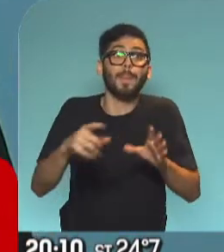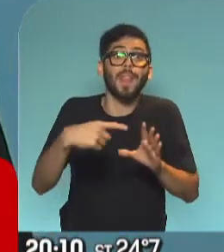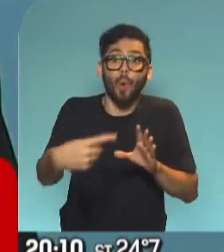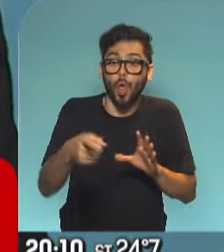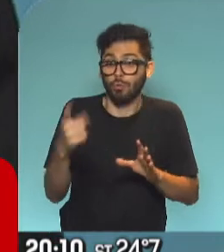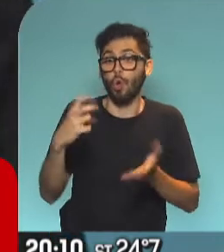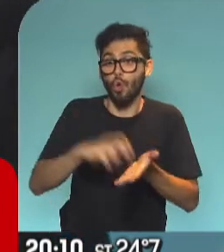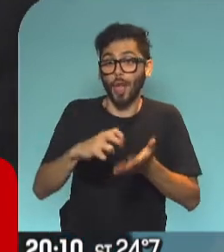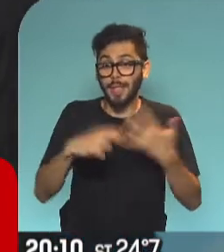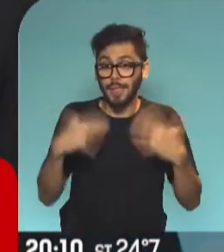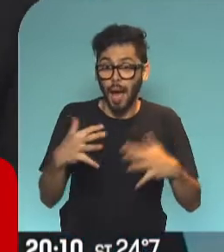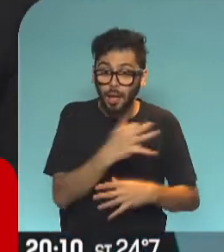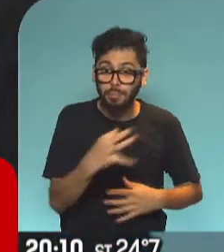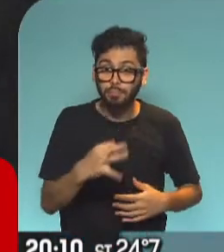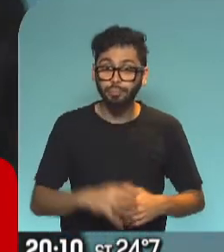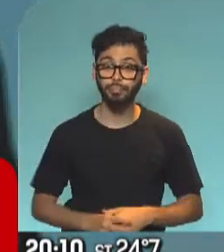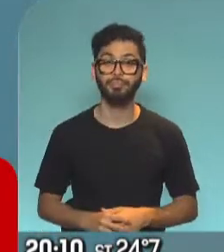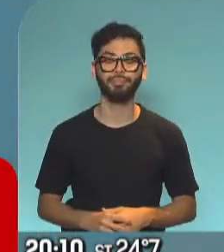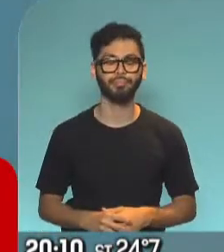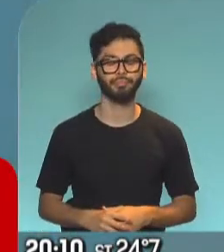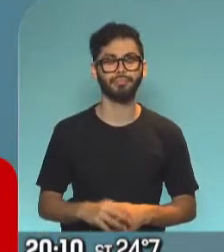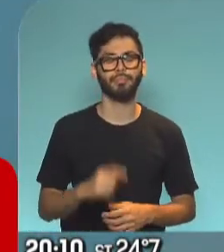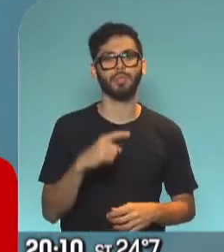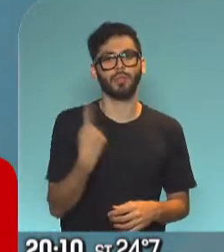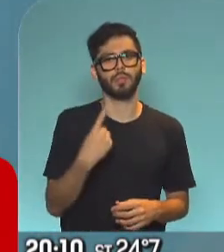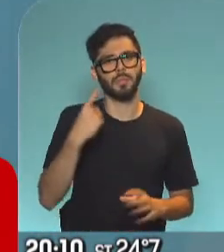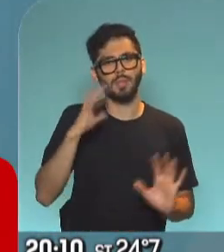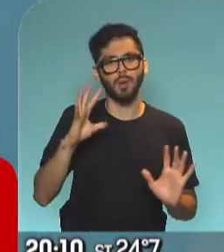la gran noticia. Bueno, nosotros aspiramos